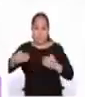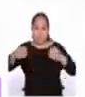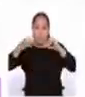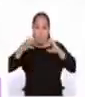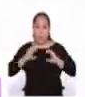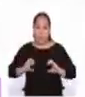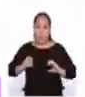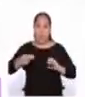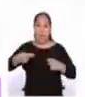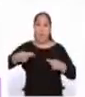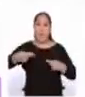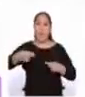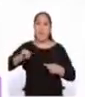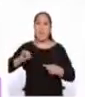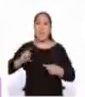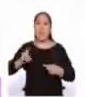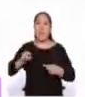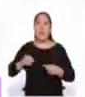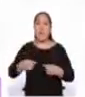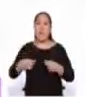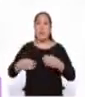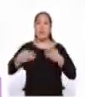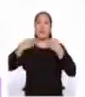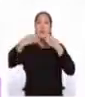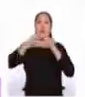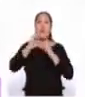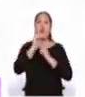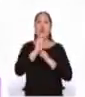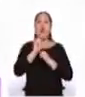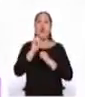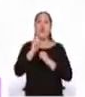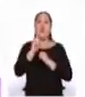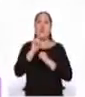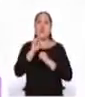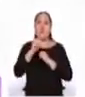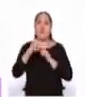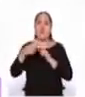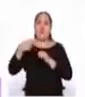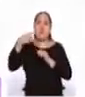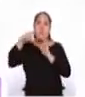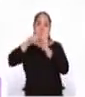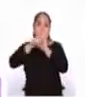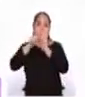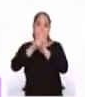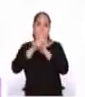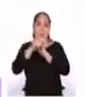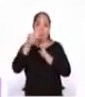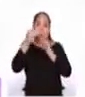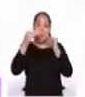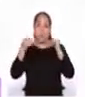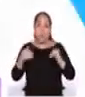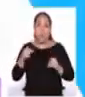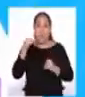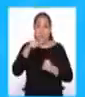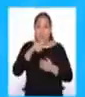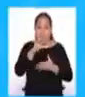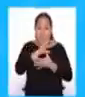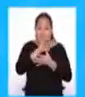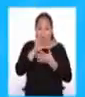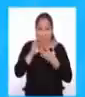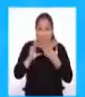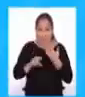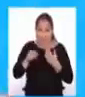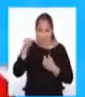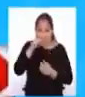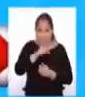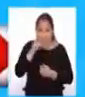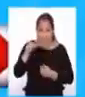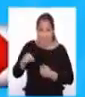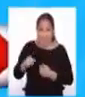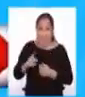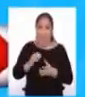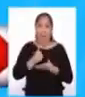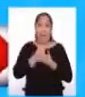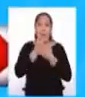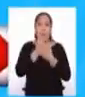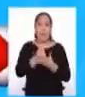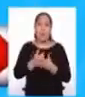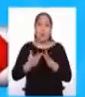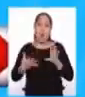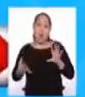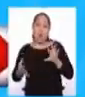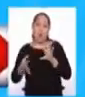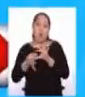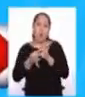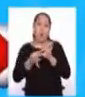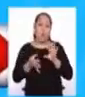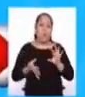hidrógeno y negativo por el lado del átomo de oxígeno. Esta característica de la molécula facilita la unión entre